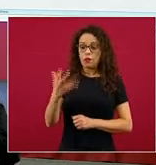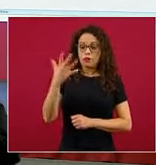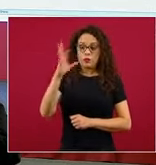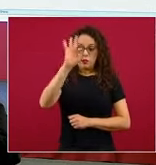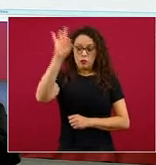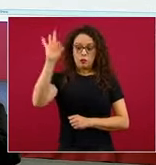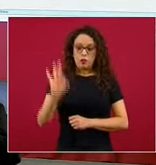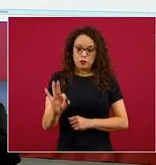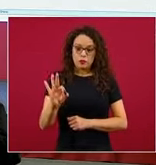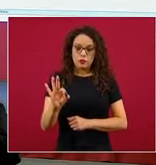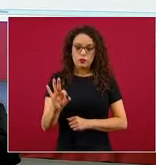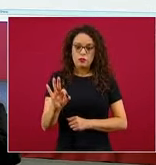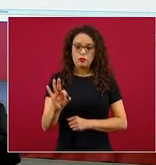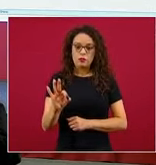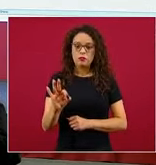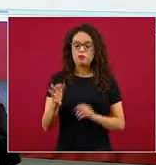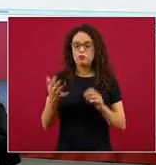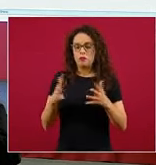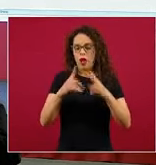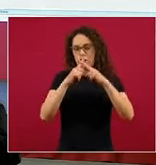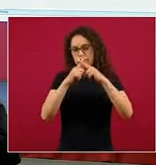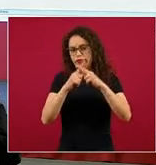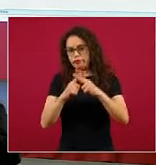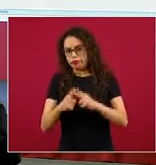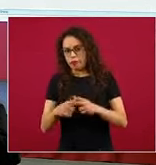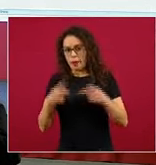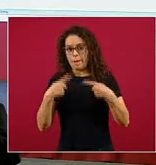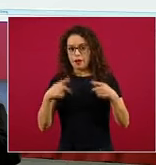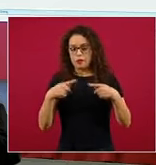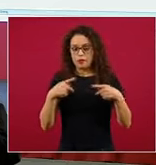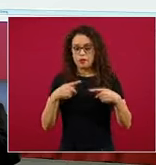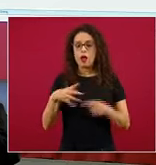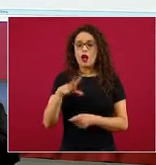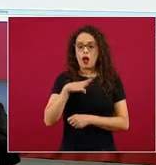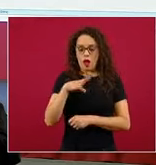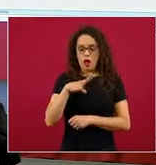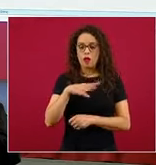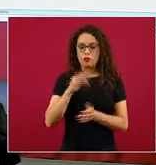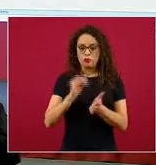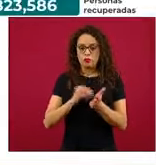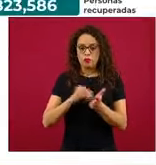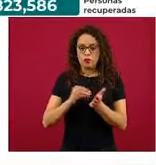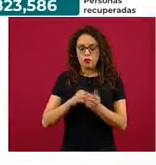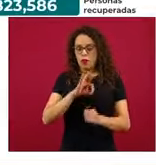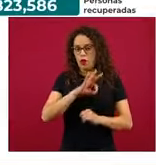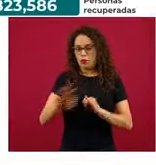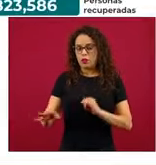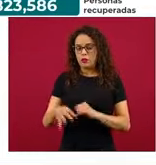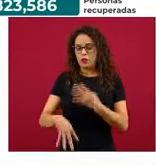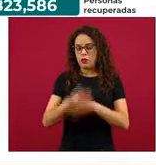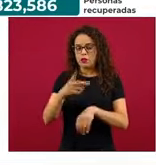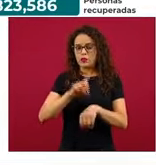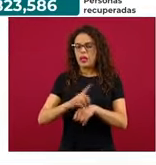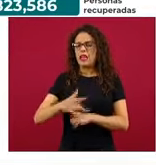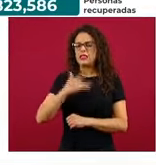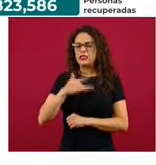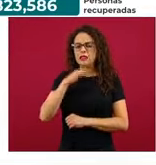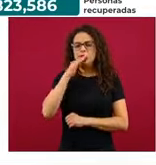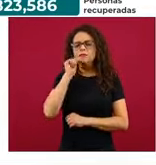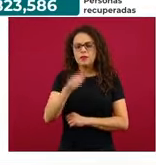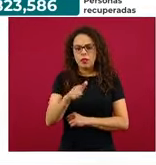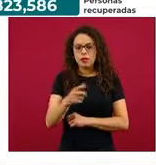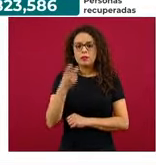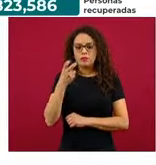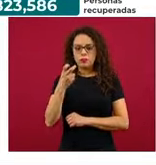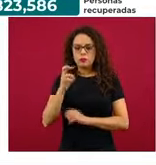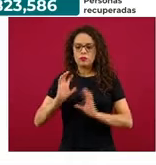sería la cantidad o proporción de personas que han desarrollado signos y síntomas en los últimos 14 días y por lo tanto se